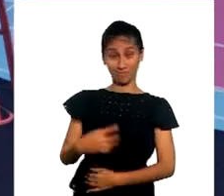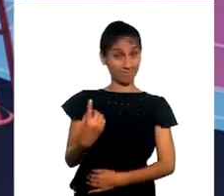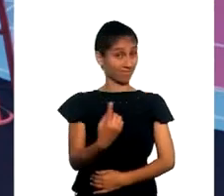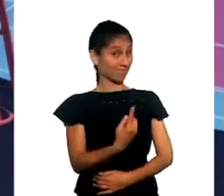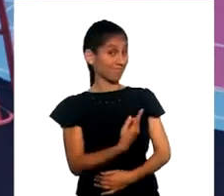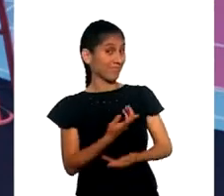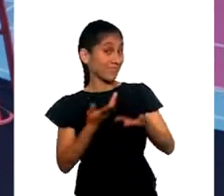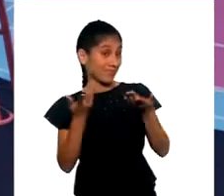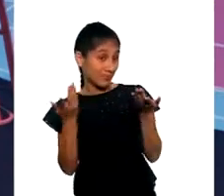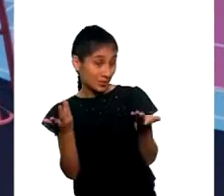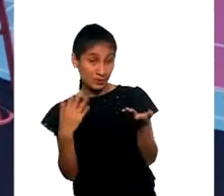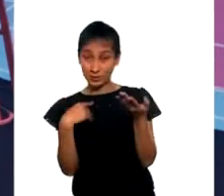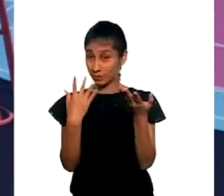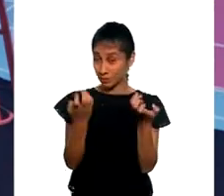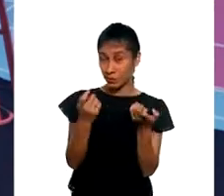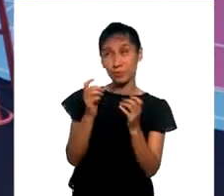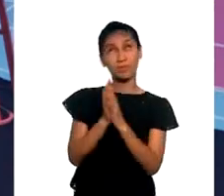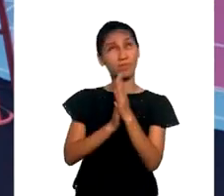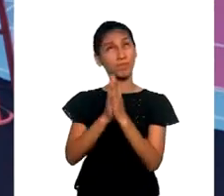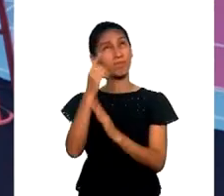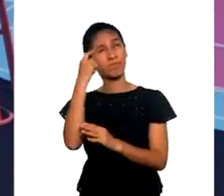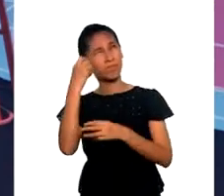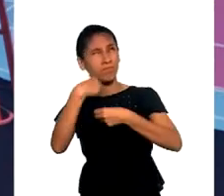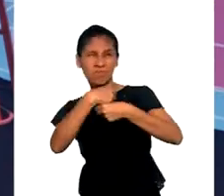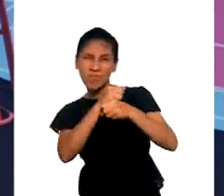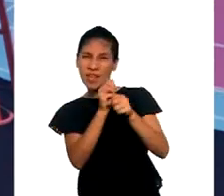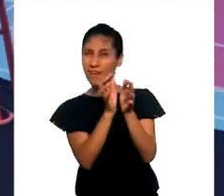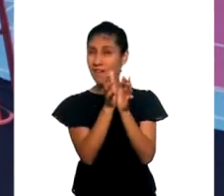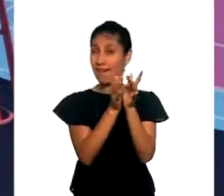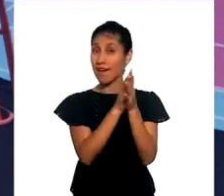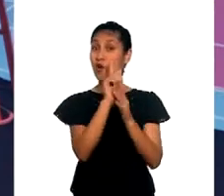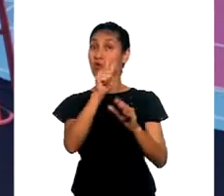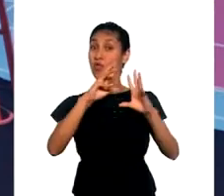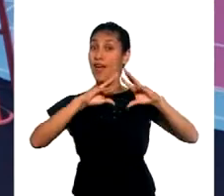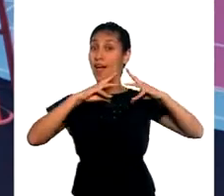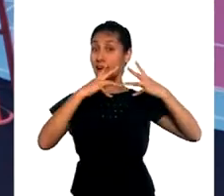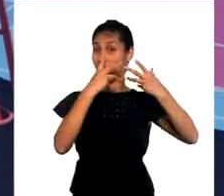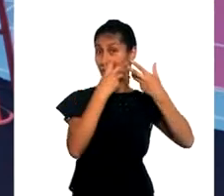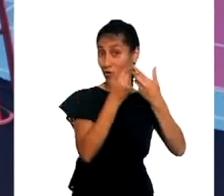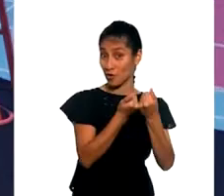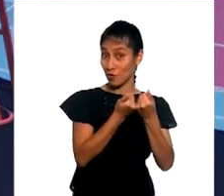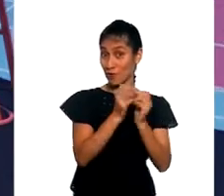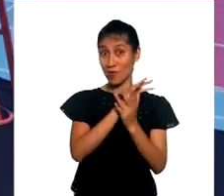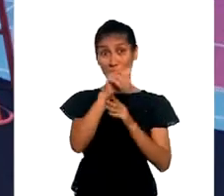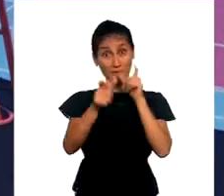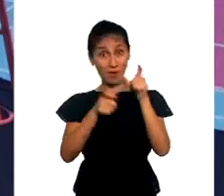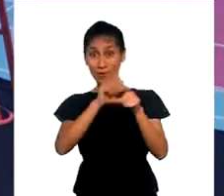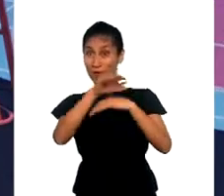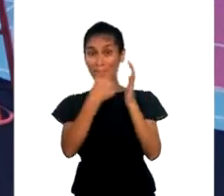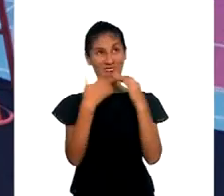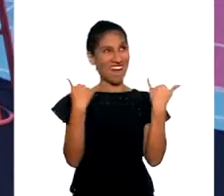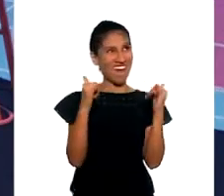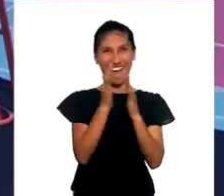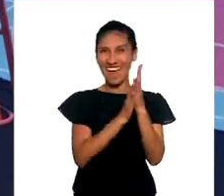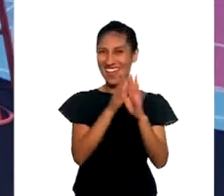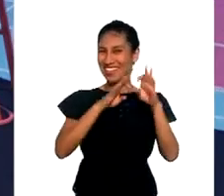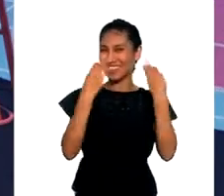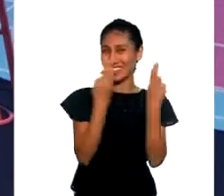y por eso quiero crear una asociación de aficionados de los juegos en familia